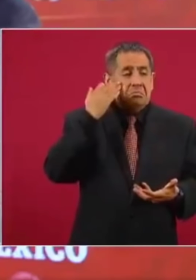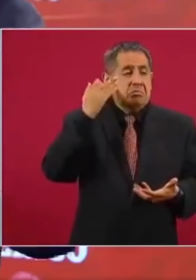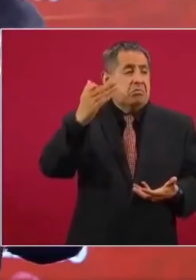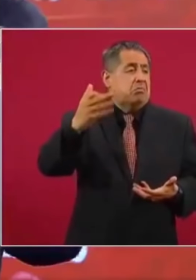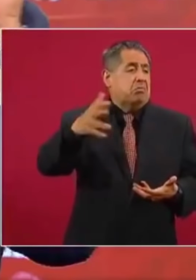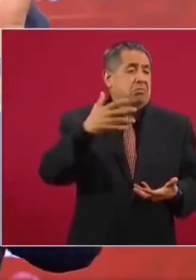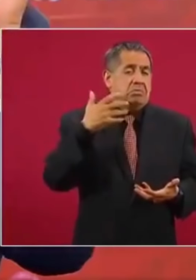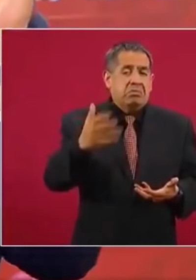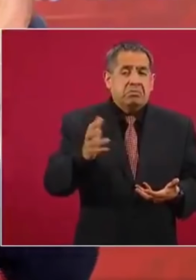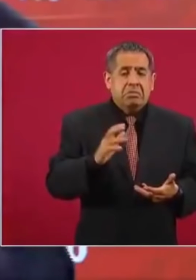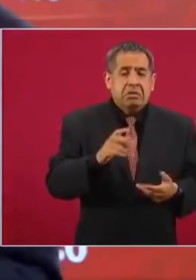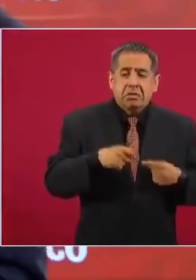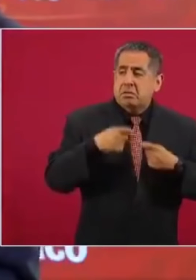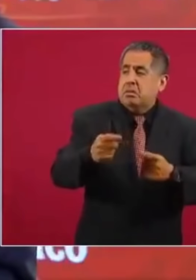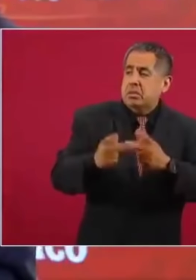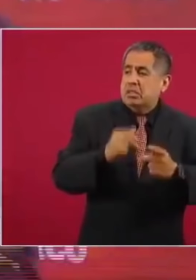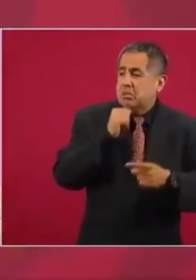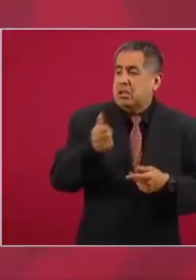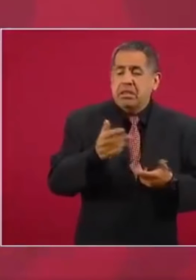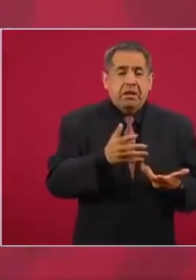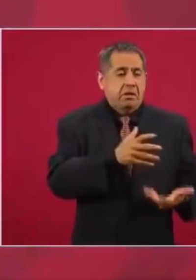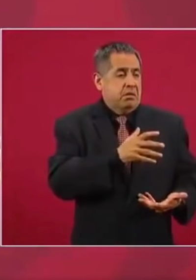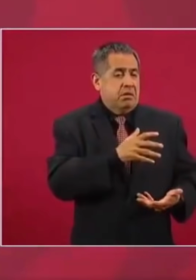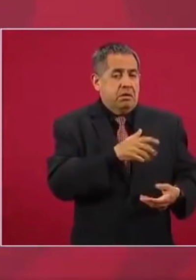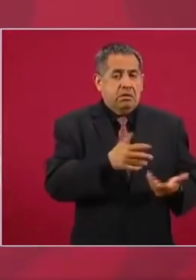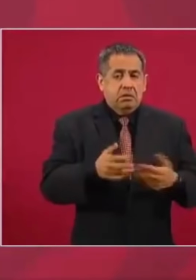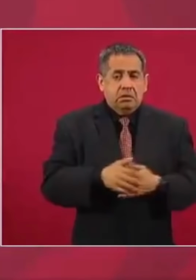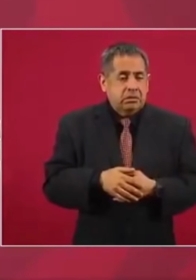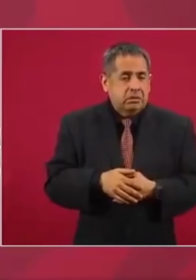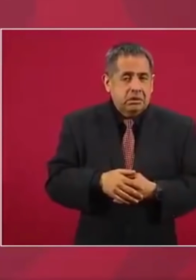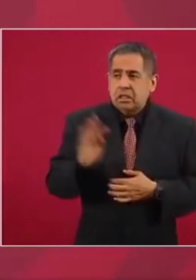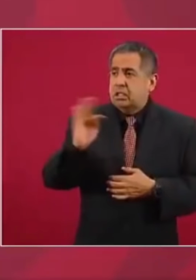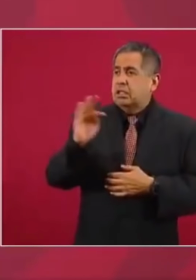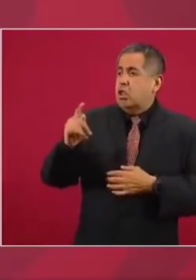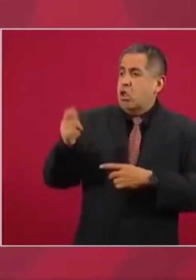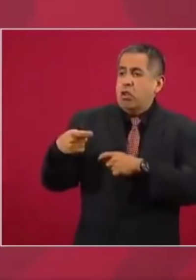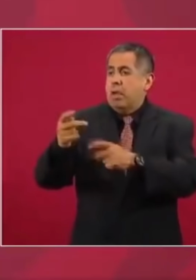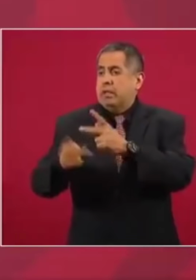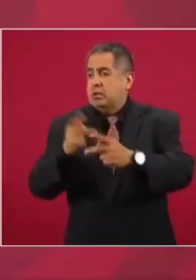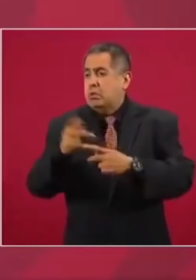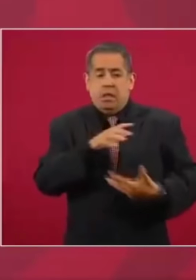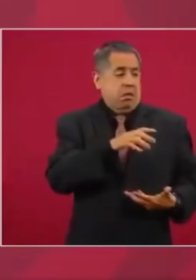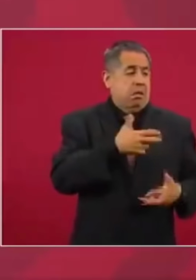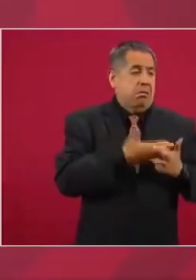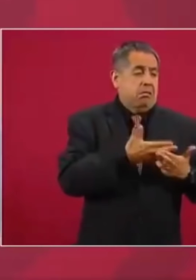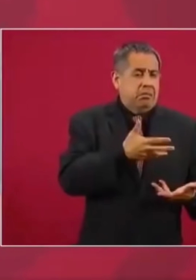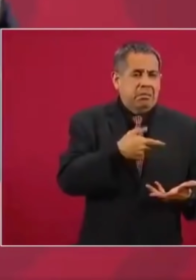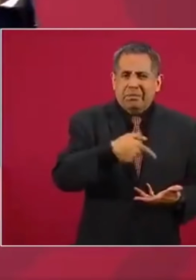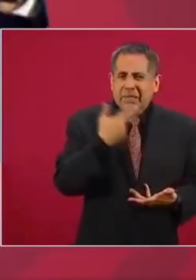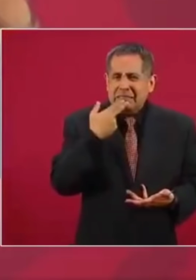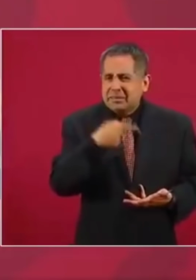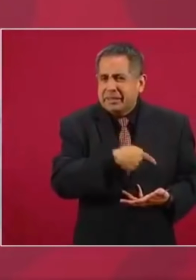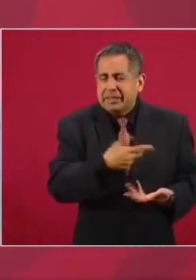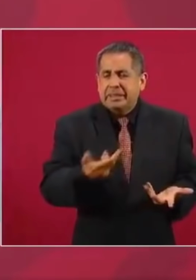si se entregan los créditos bien si no alcanzamos a entregar los créditos si por